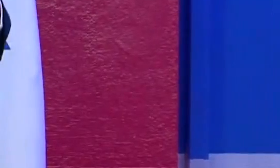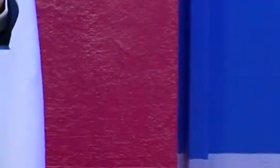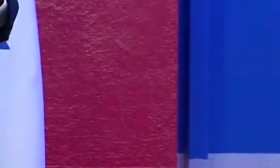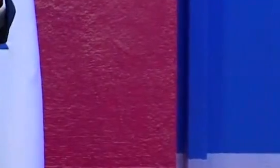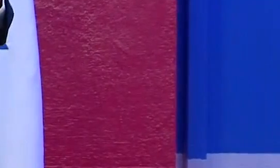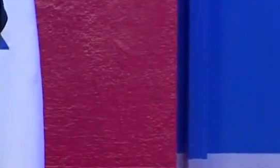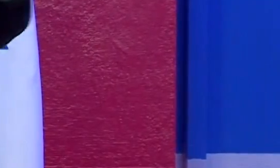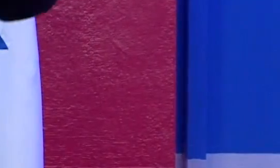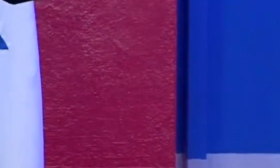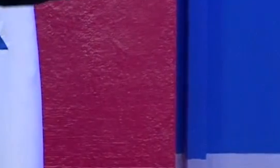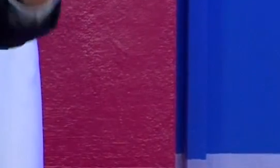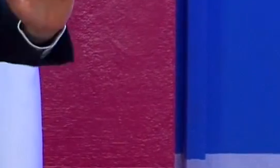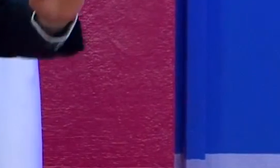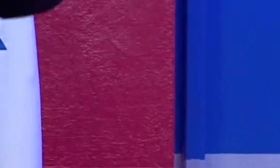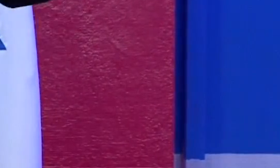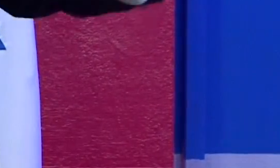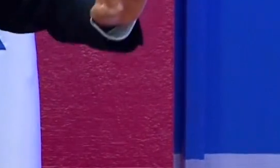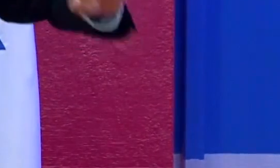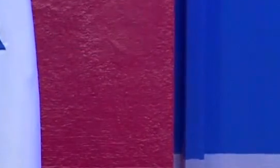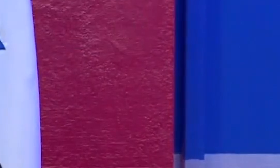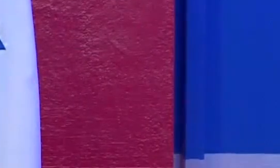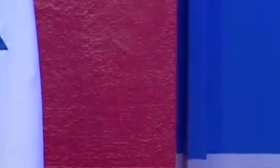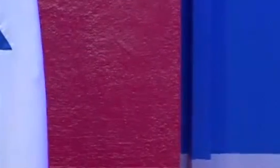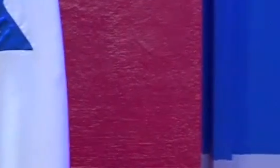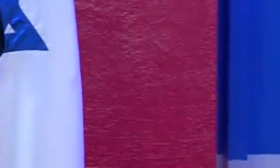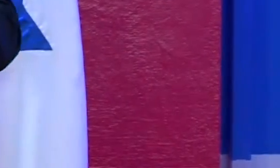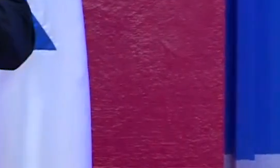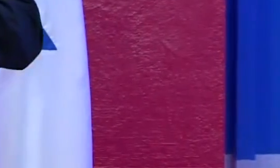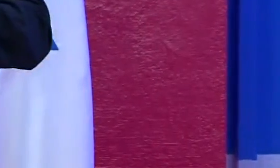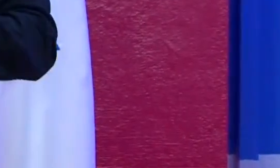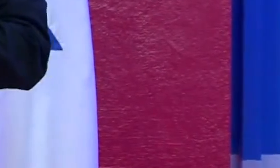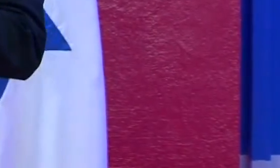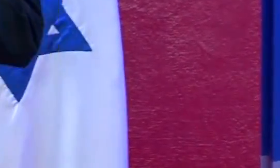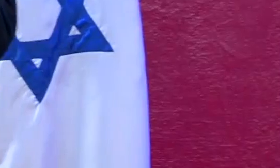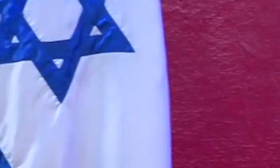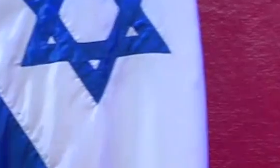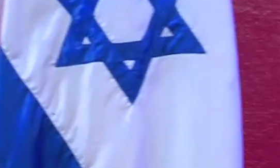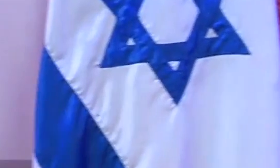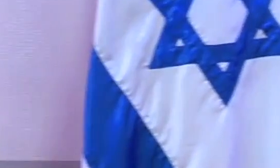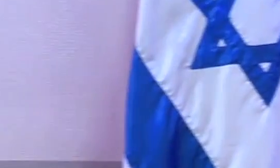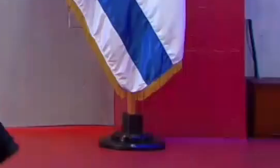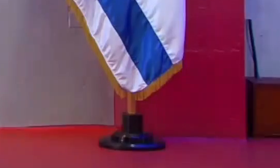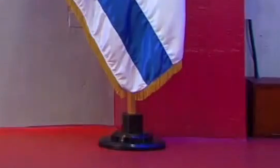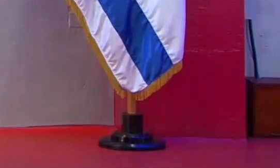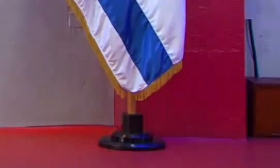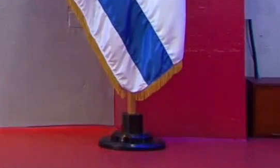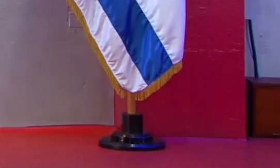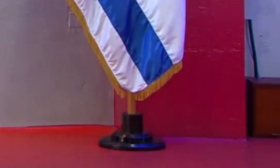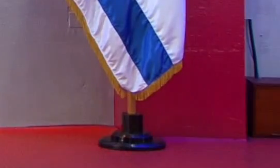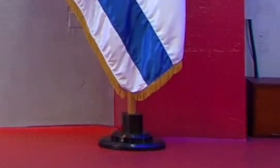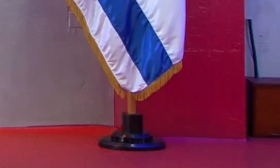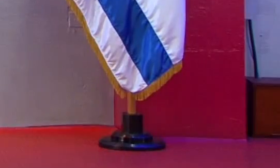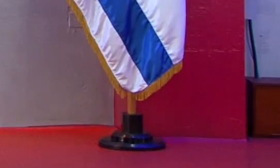mi recomendación es que no digas nada si no puedes con el local entregado hay gente que pierde un ser querido y en lugar de estar de duelo